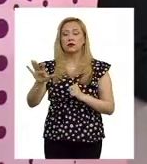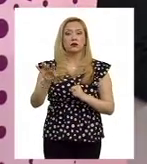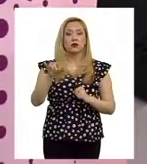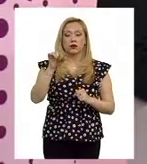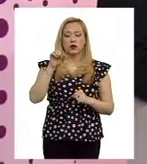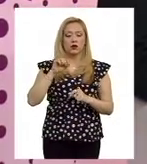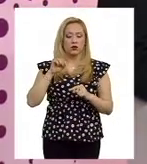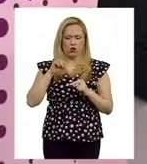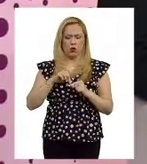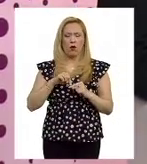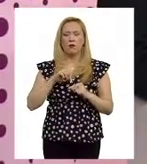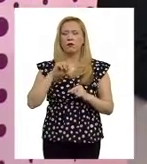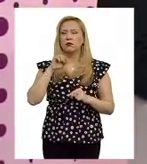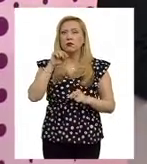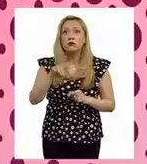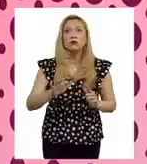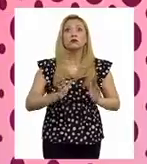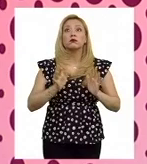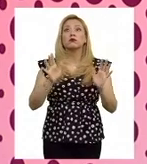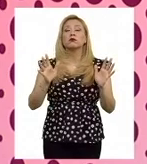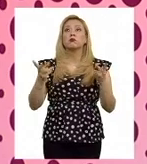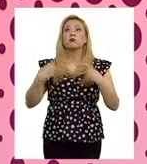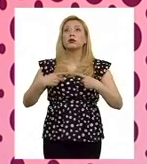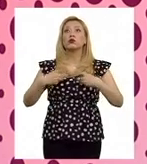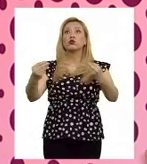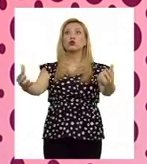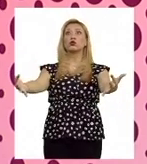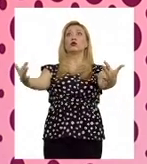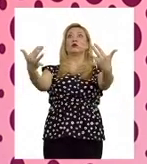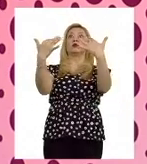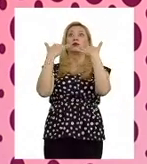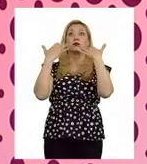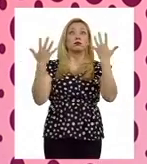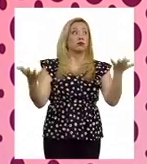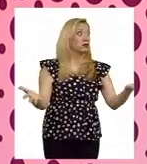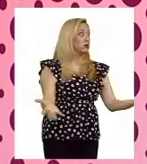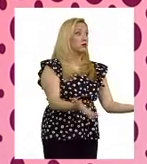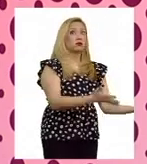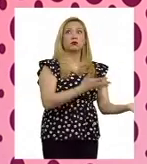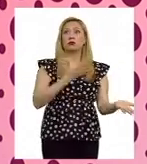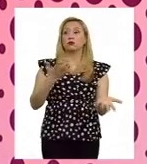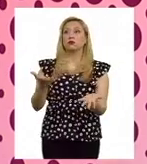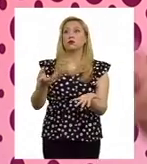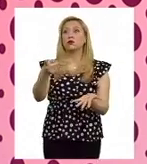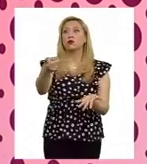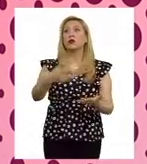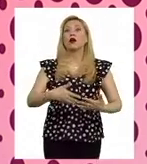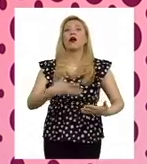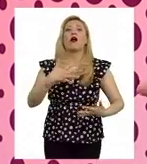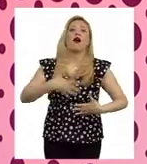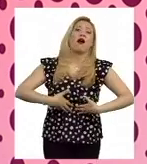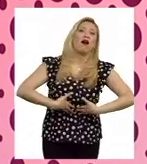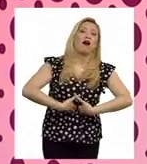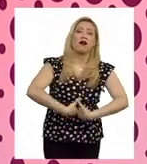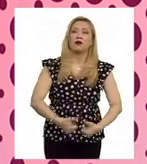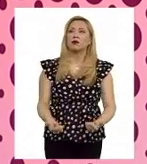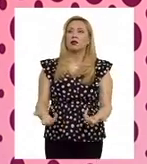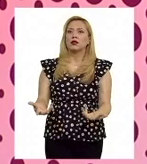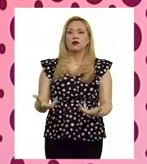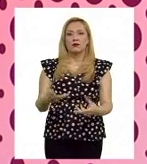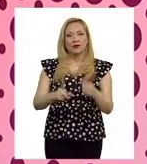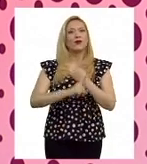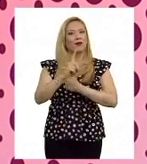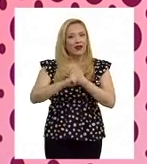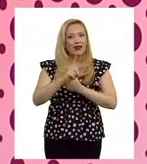otro van a ser inundados de gente desesperada sin ninguna manera de sobrevivencia. Y hasta ahora el